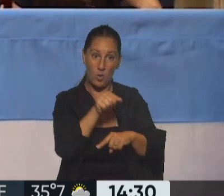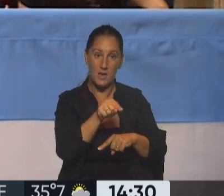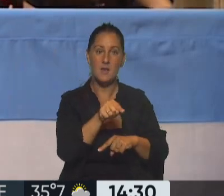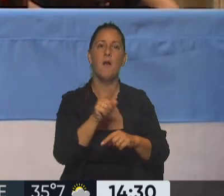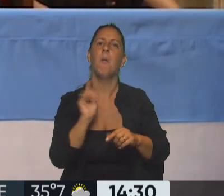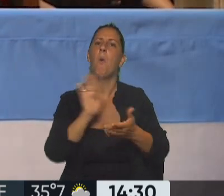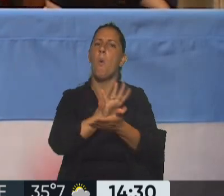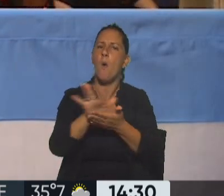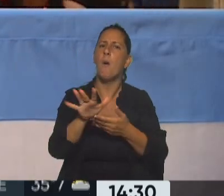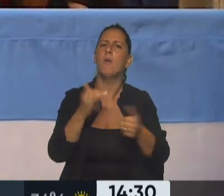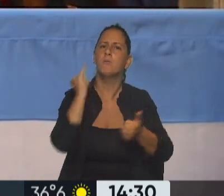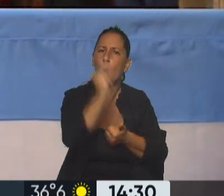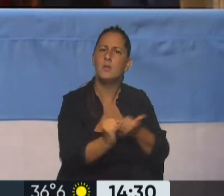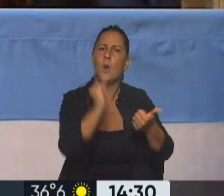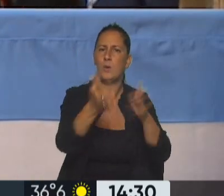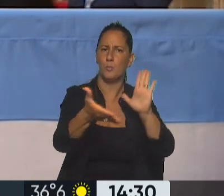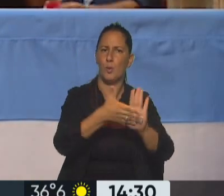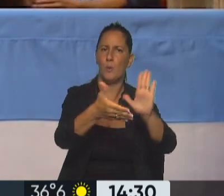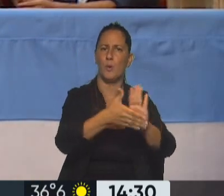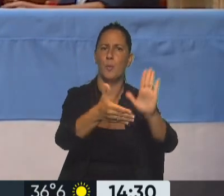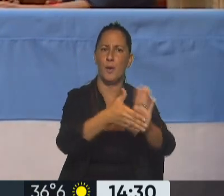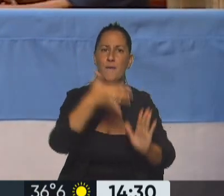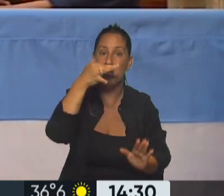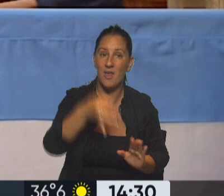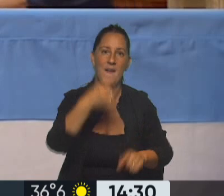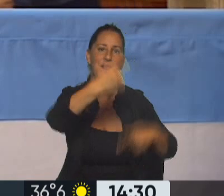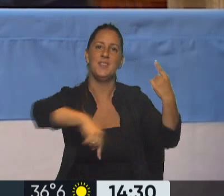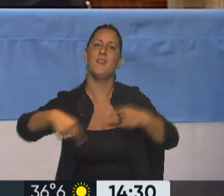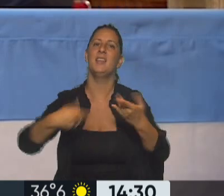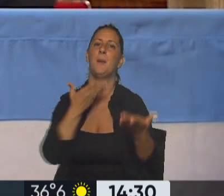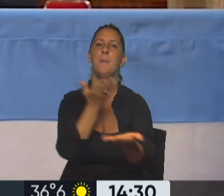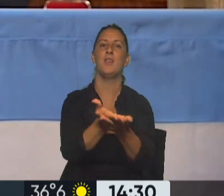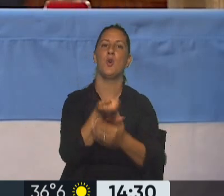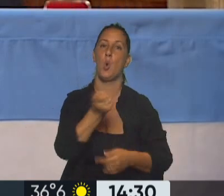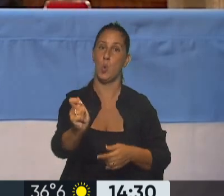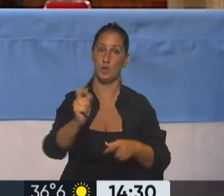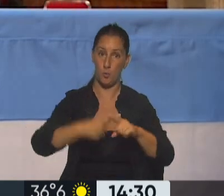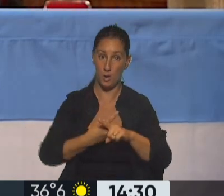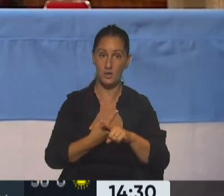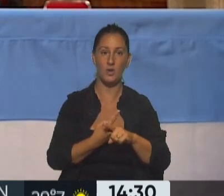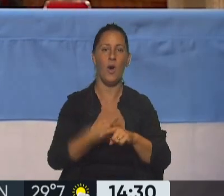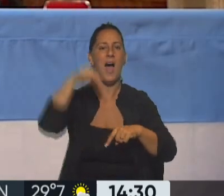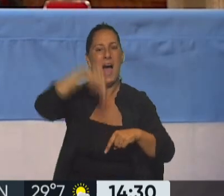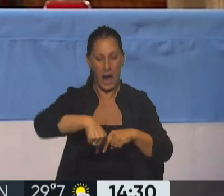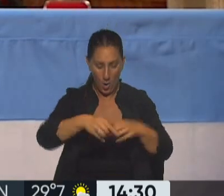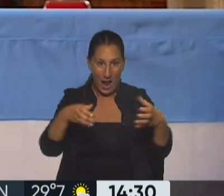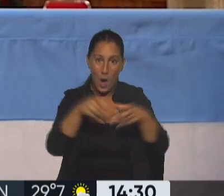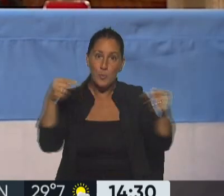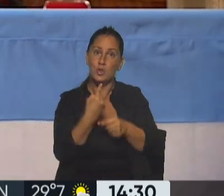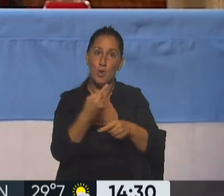a incorporar las verdades, las pruebas a los distintos pedidos de juicio político, la oposición vacía la comisión,